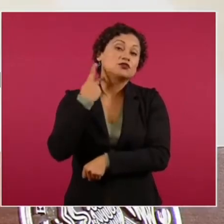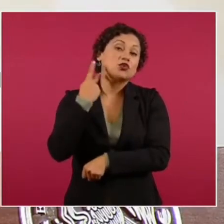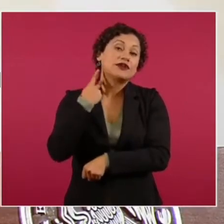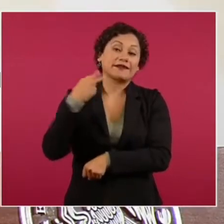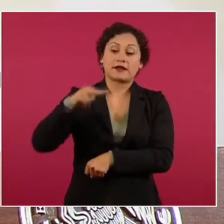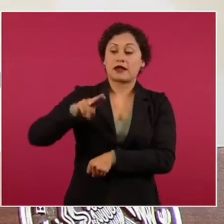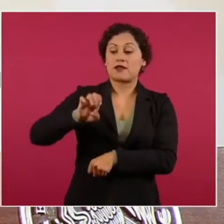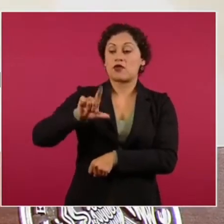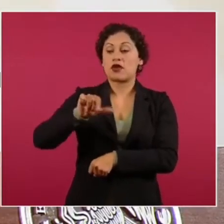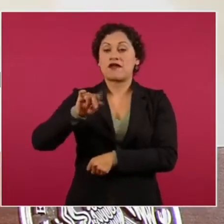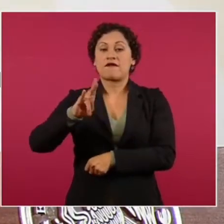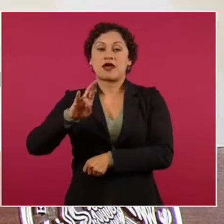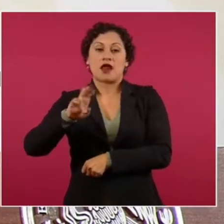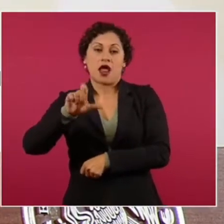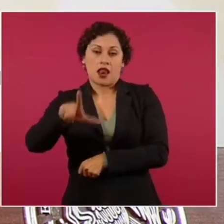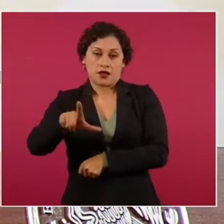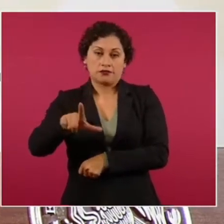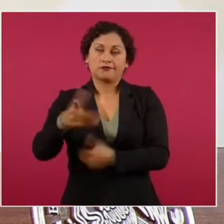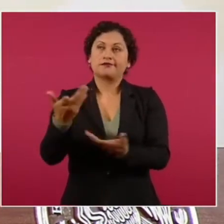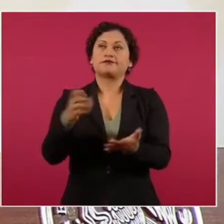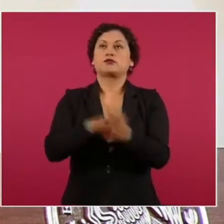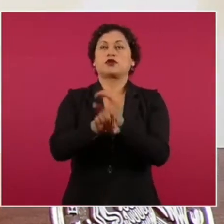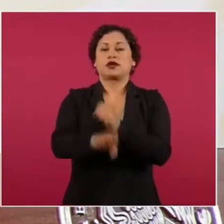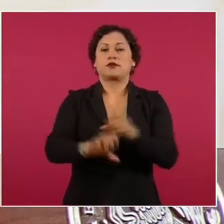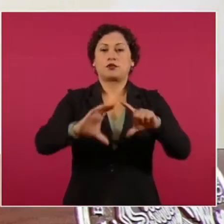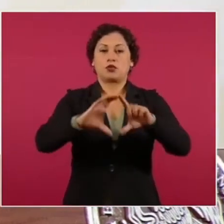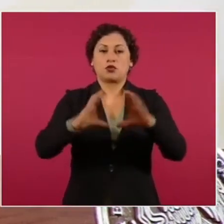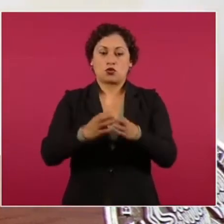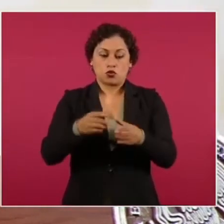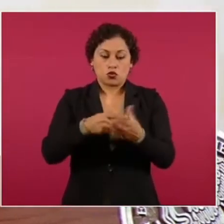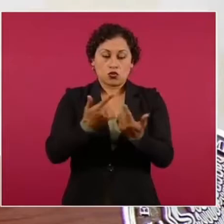pues electricistas, ferrocarrileros,